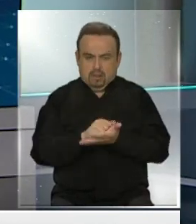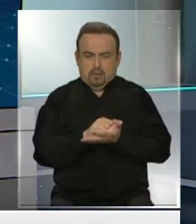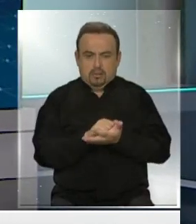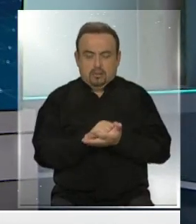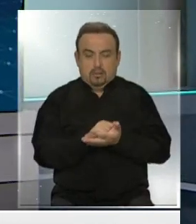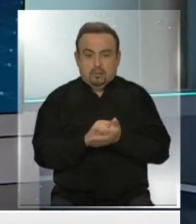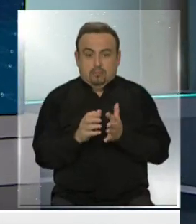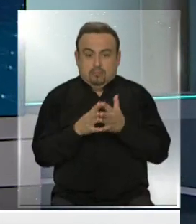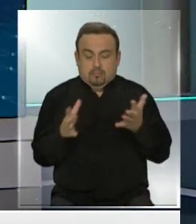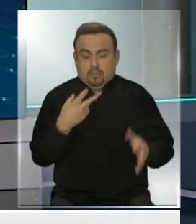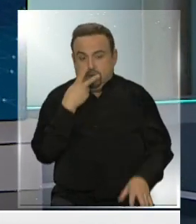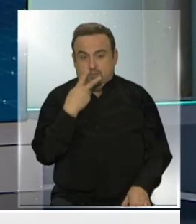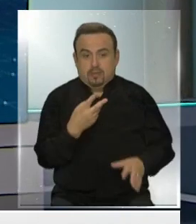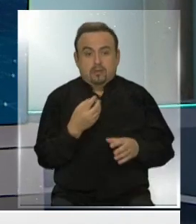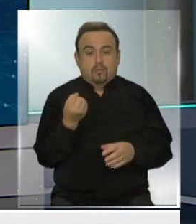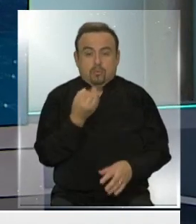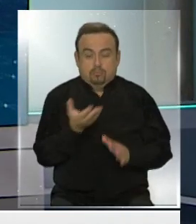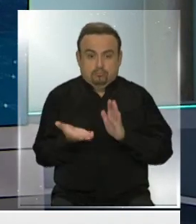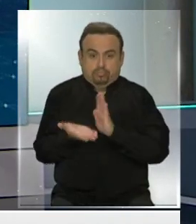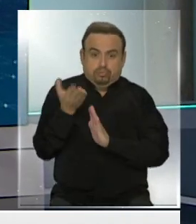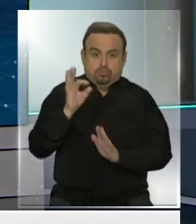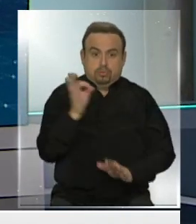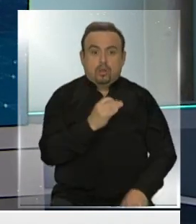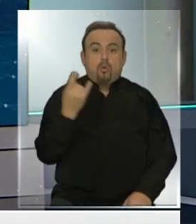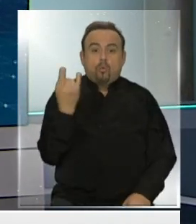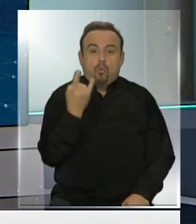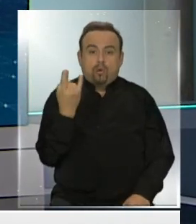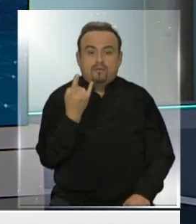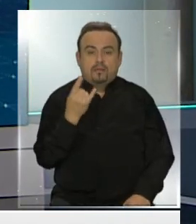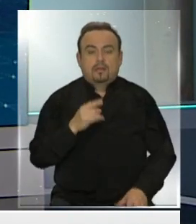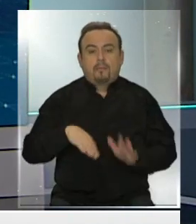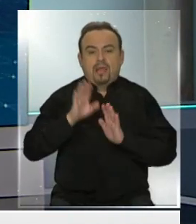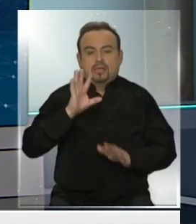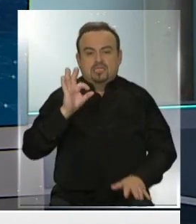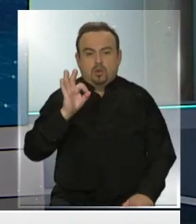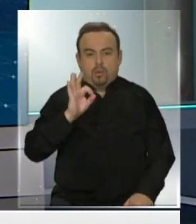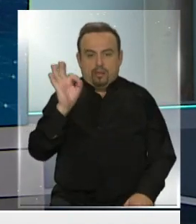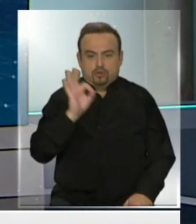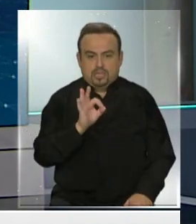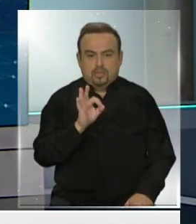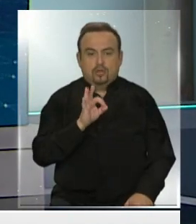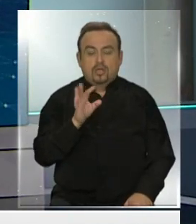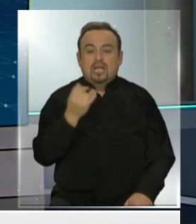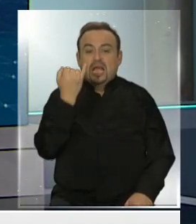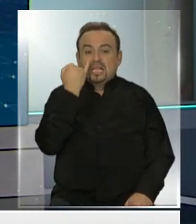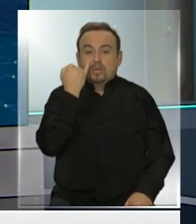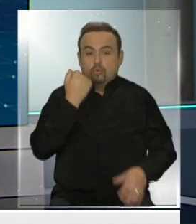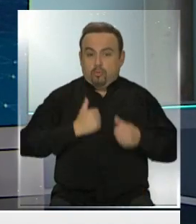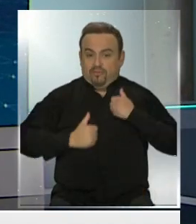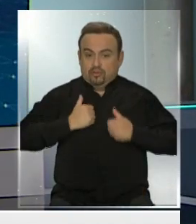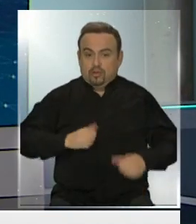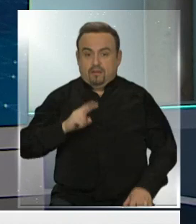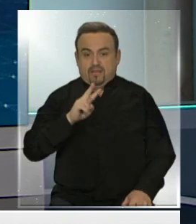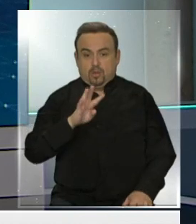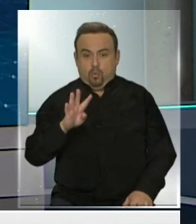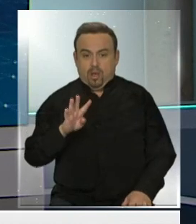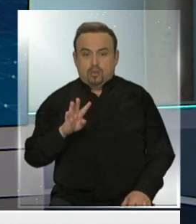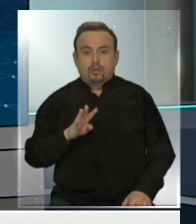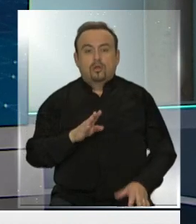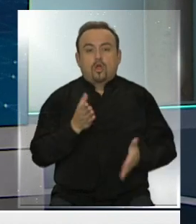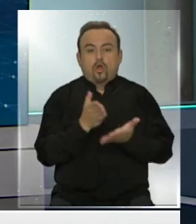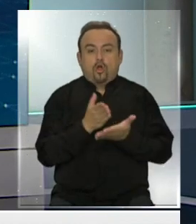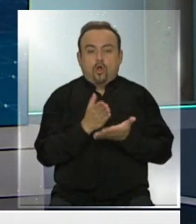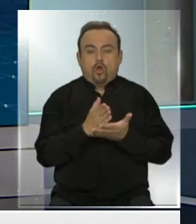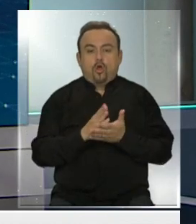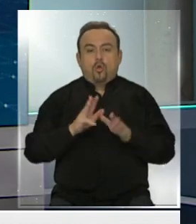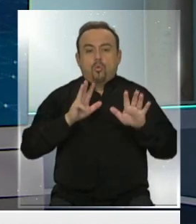son bien bien grande las cifras en las universidades concentrando más del 50 por ciento los institutos profesionales el 24 y los colegios